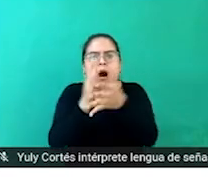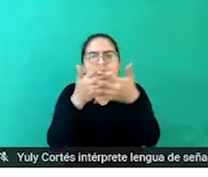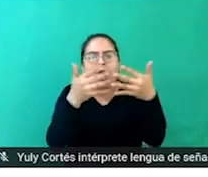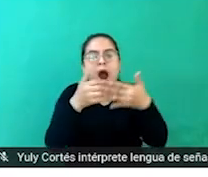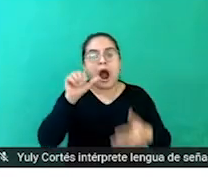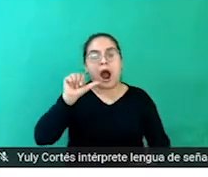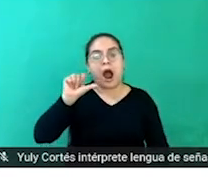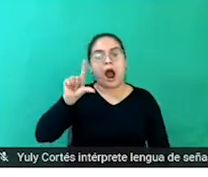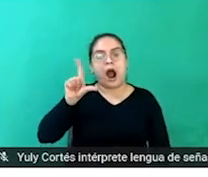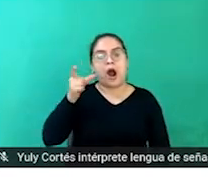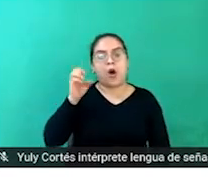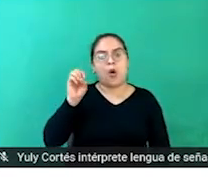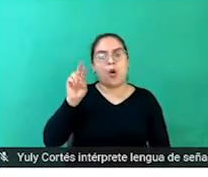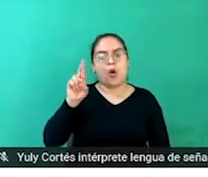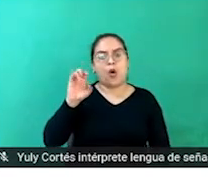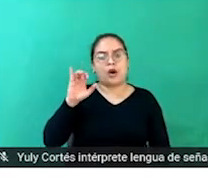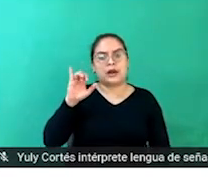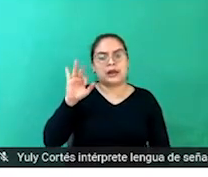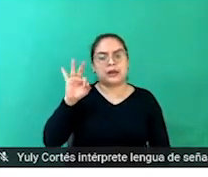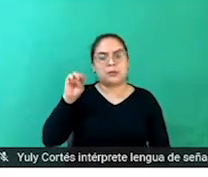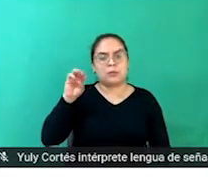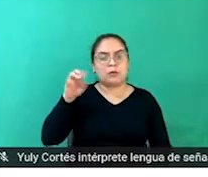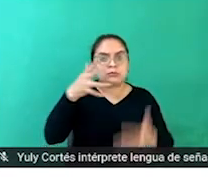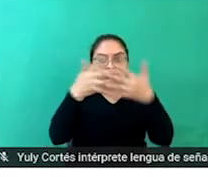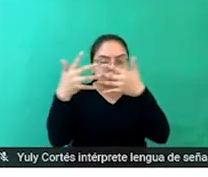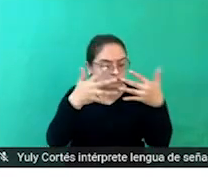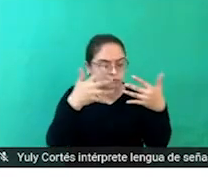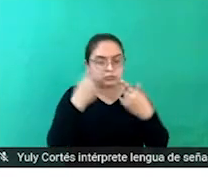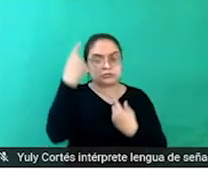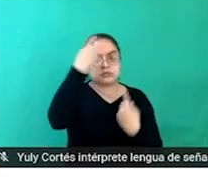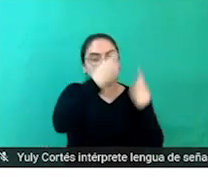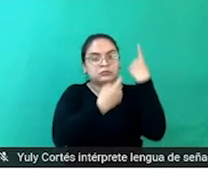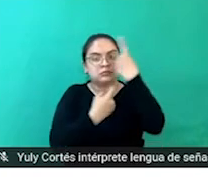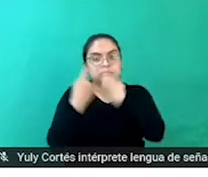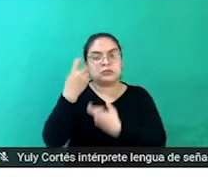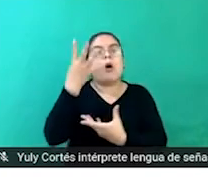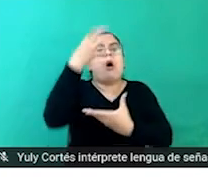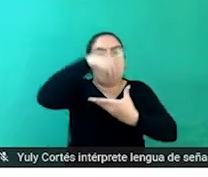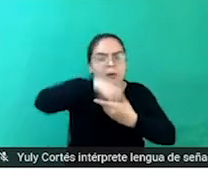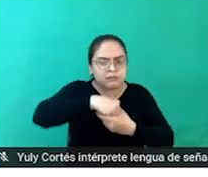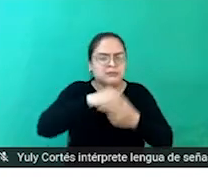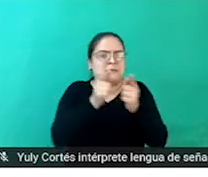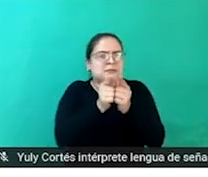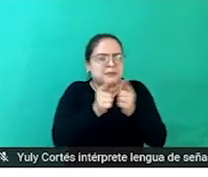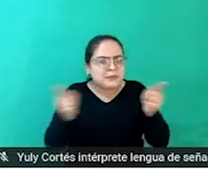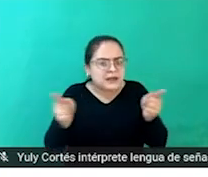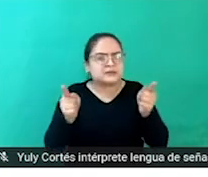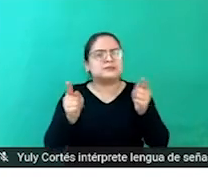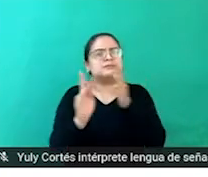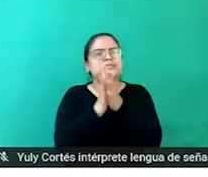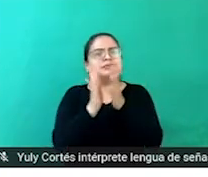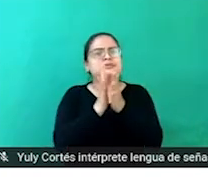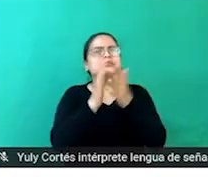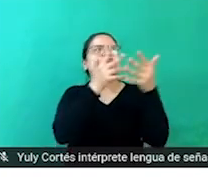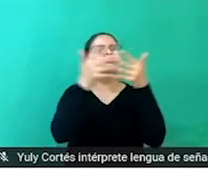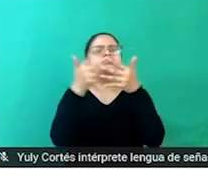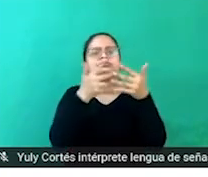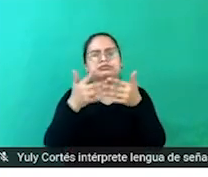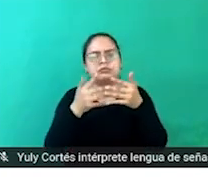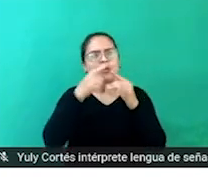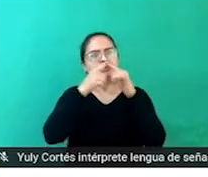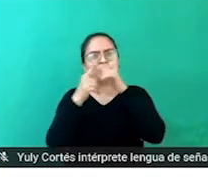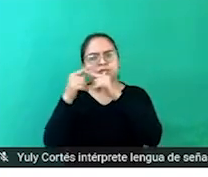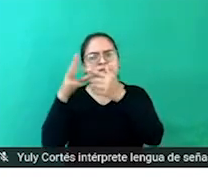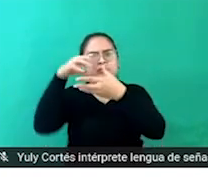son visualizados, sino que son analizados en su mayor detalle y a través de algoritmos